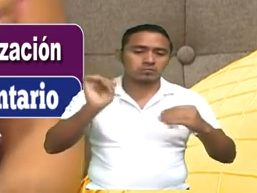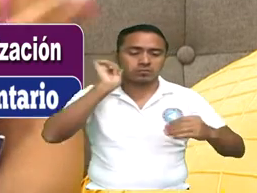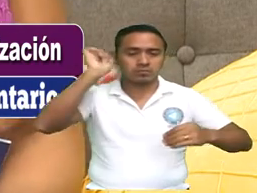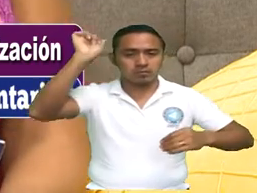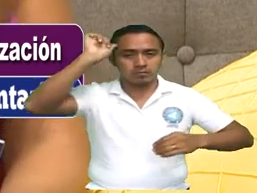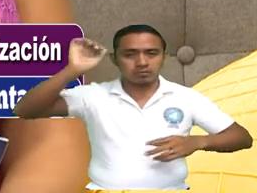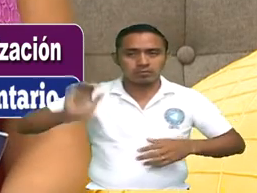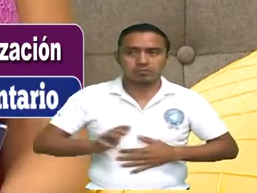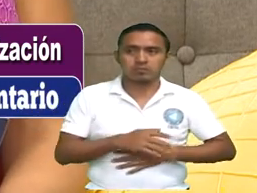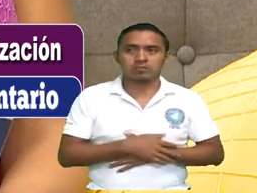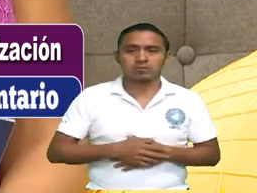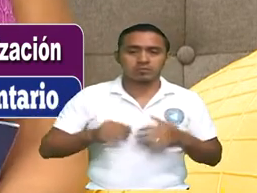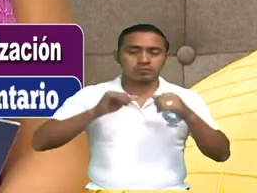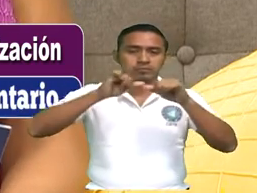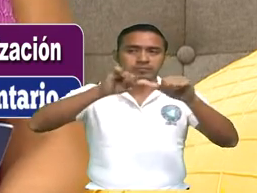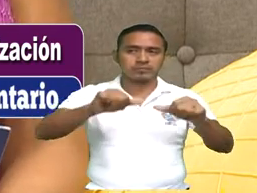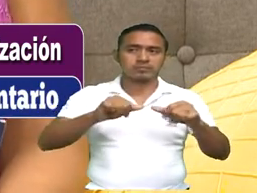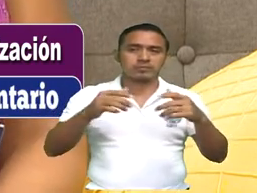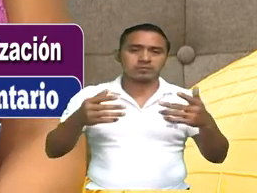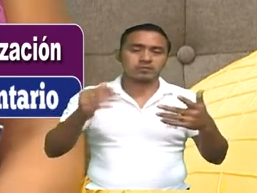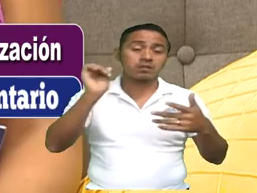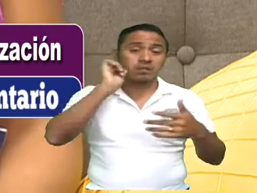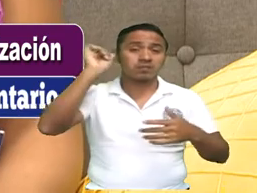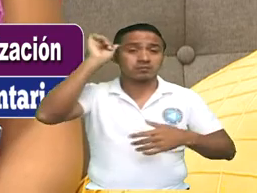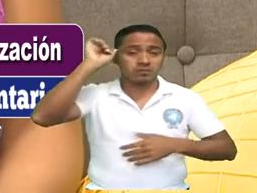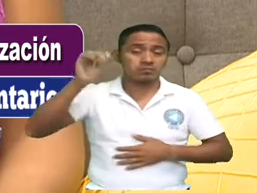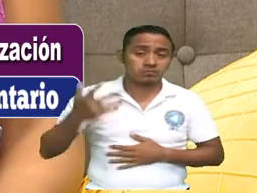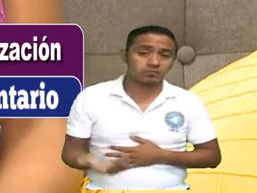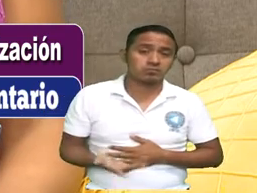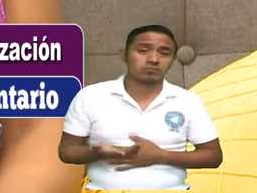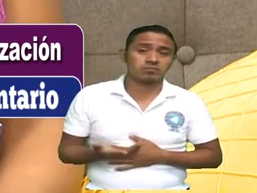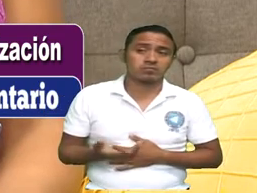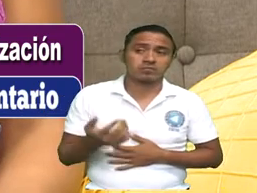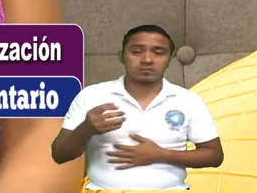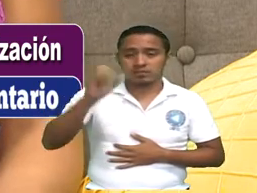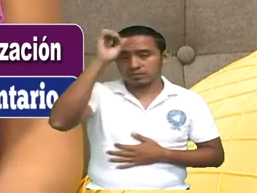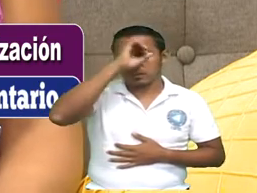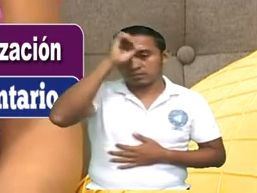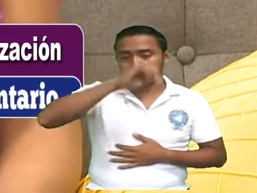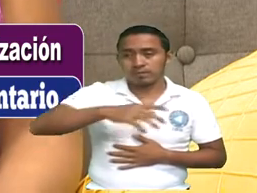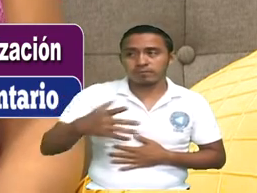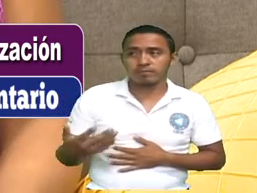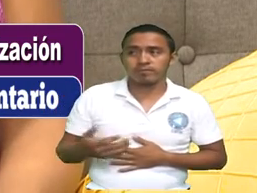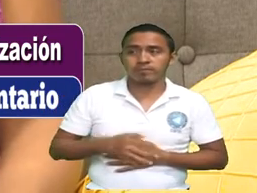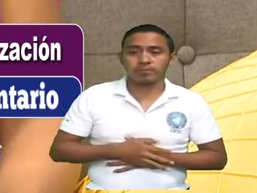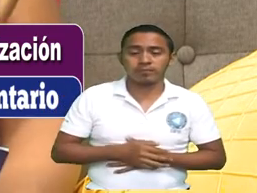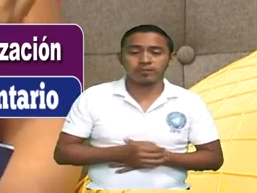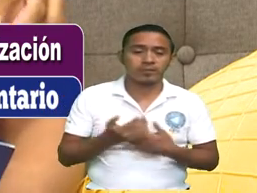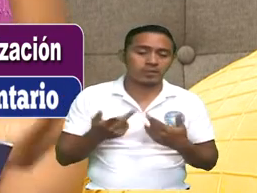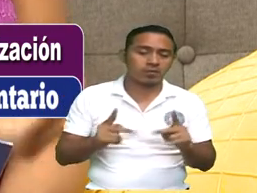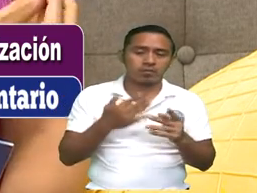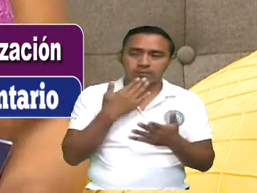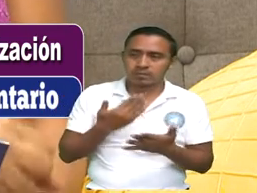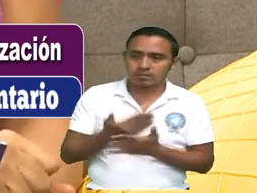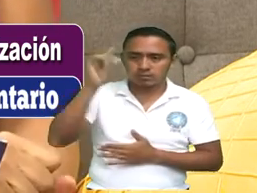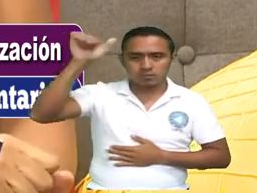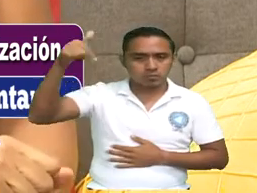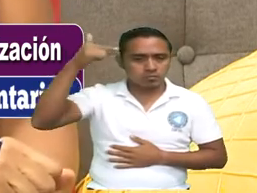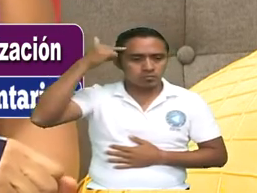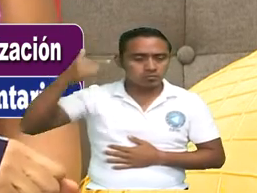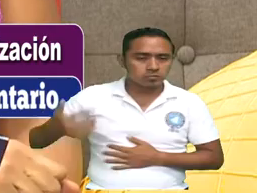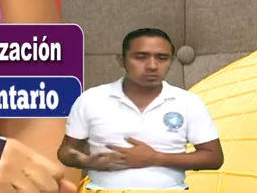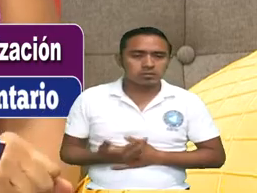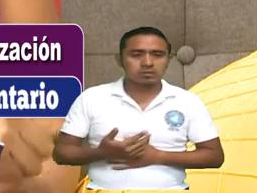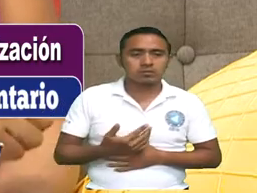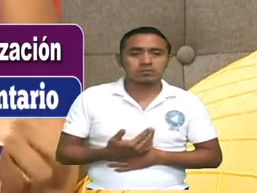adultos, porque todavía seguimos teniendo adultos analfabetas, pero que gracias al Gobierno de Reconciliación